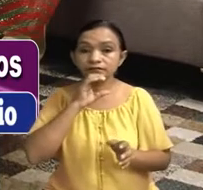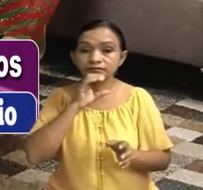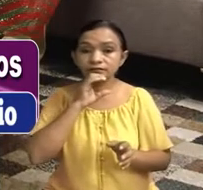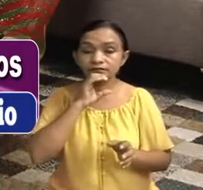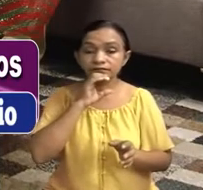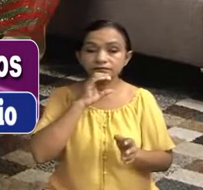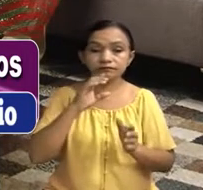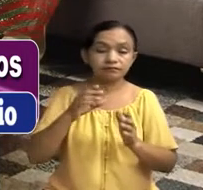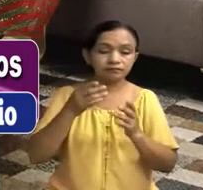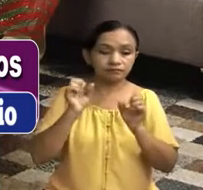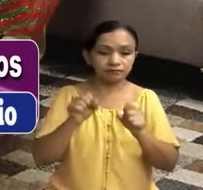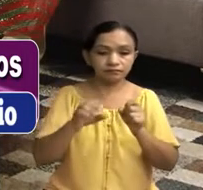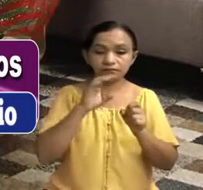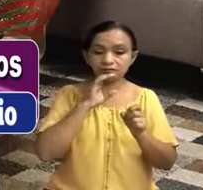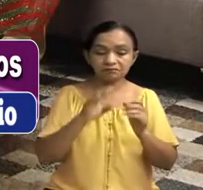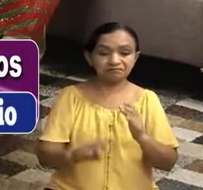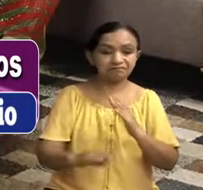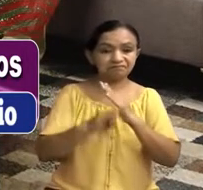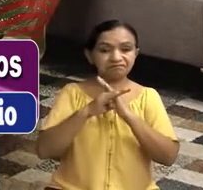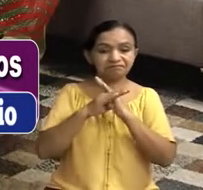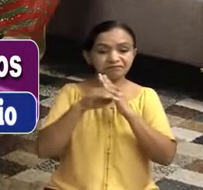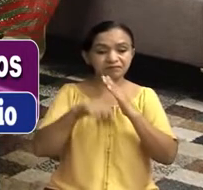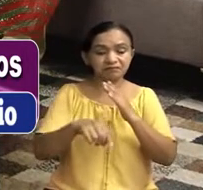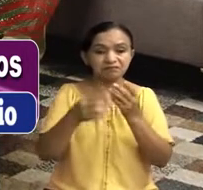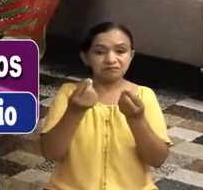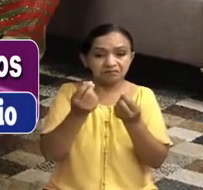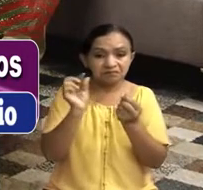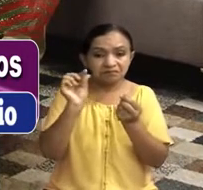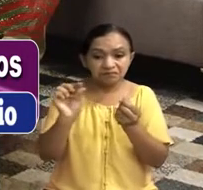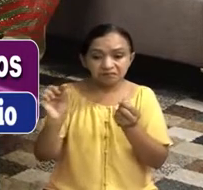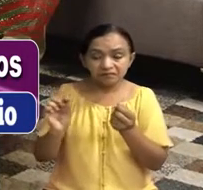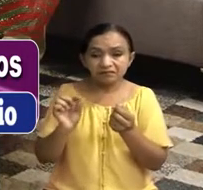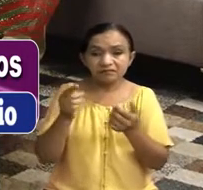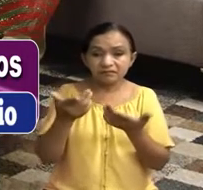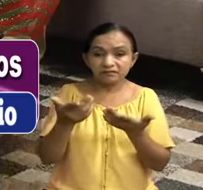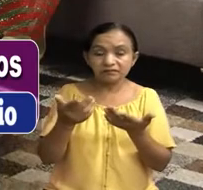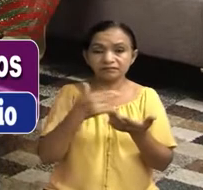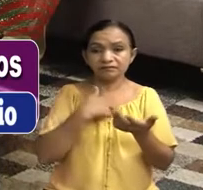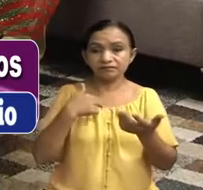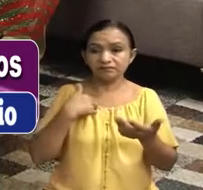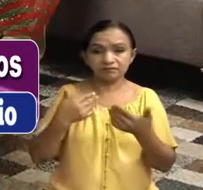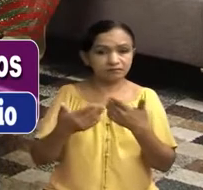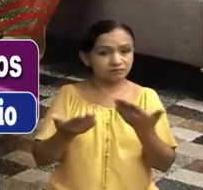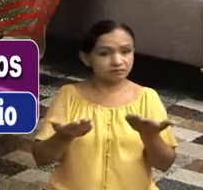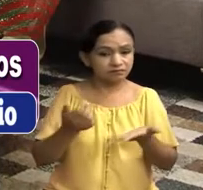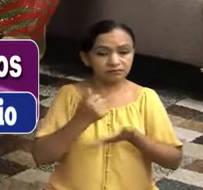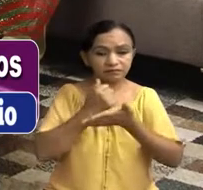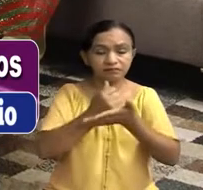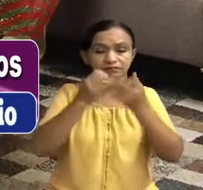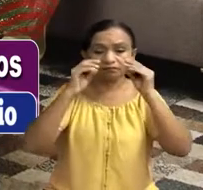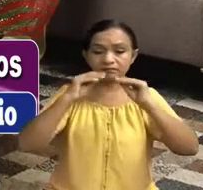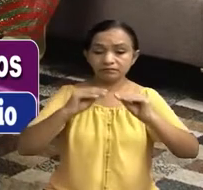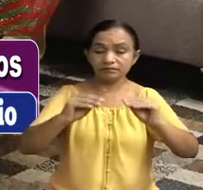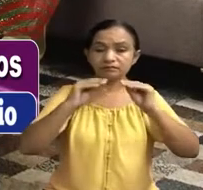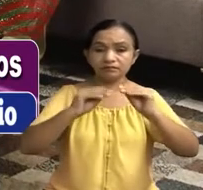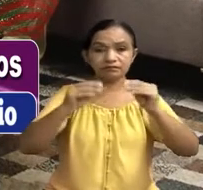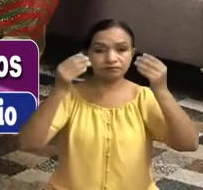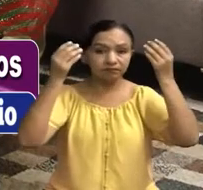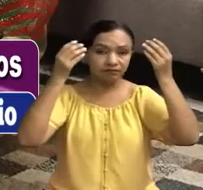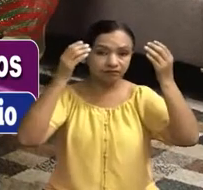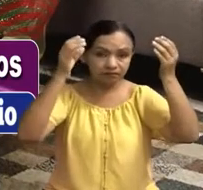medio del bloqueo y de las limitaciones de sus recursos, digamos, lleva cooperación en educación, en